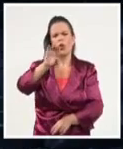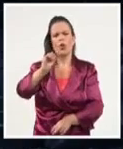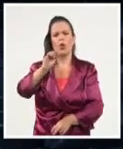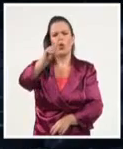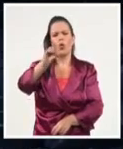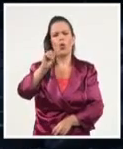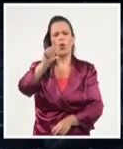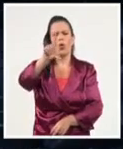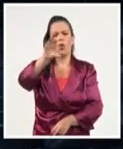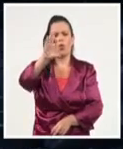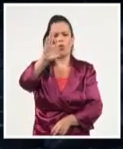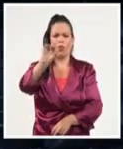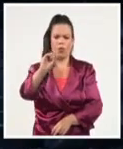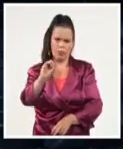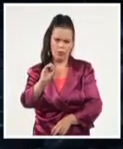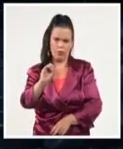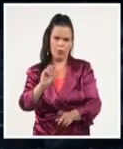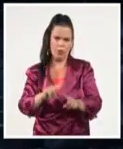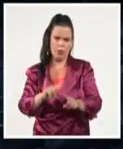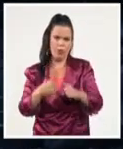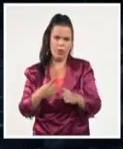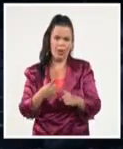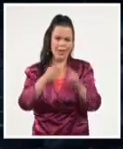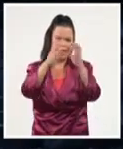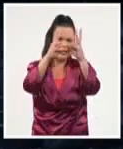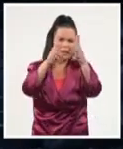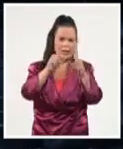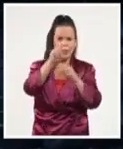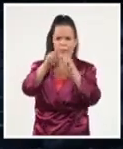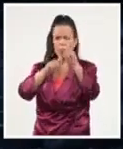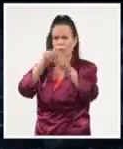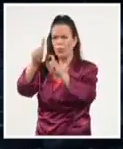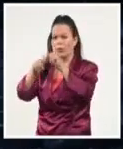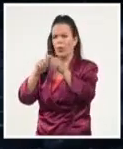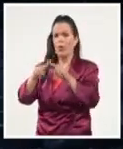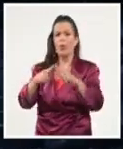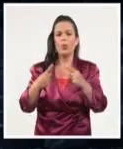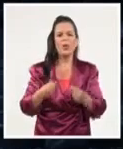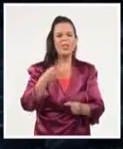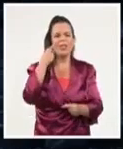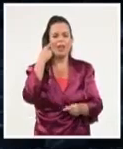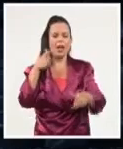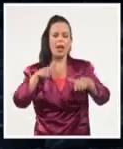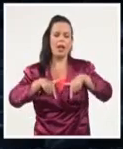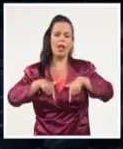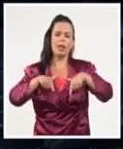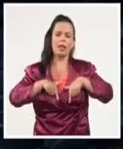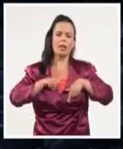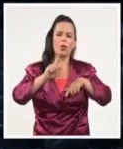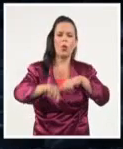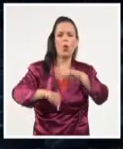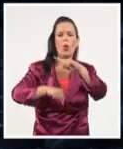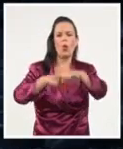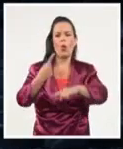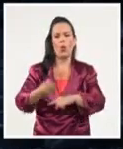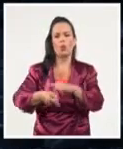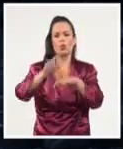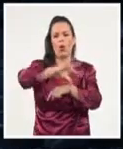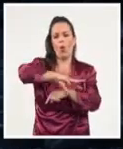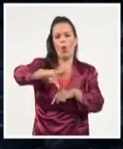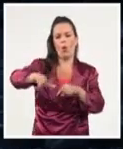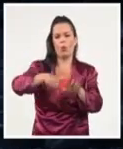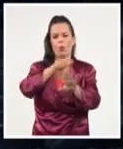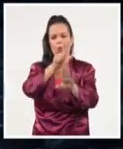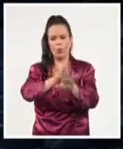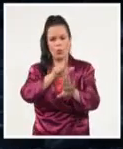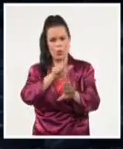en los sondeos. ¿Y por qué les digo esto? Pues simple, se define candidato anticorrupción, niega los partidos y los colores políticos, dice